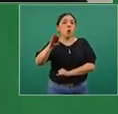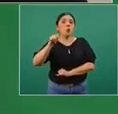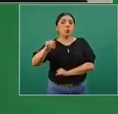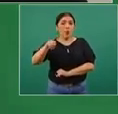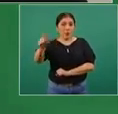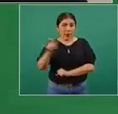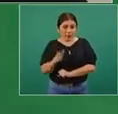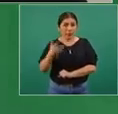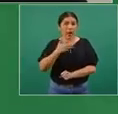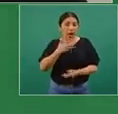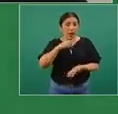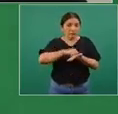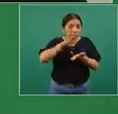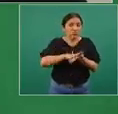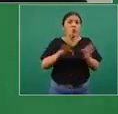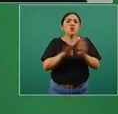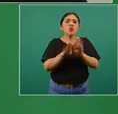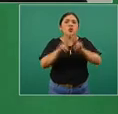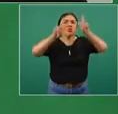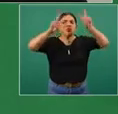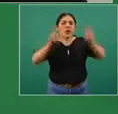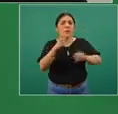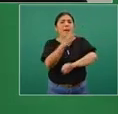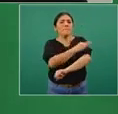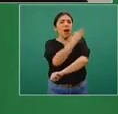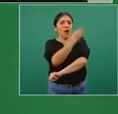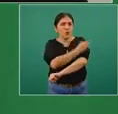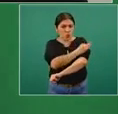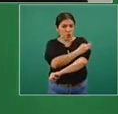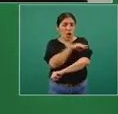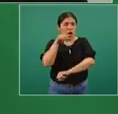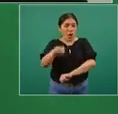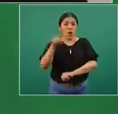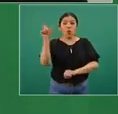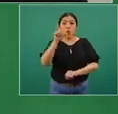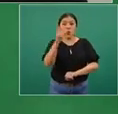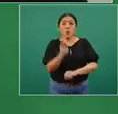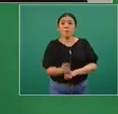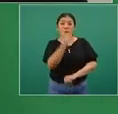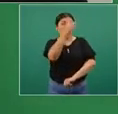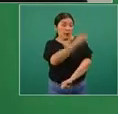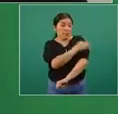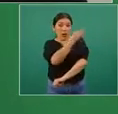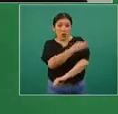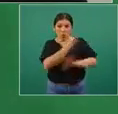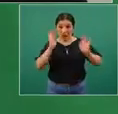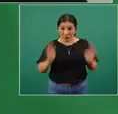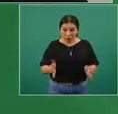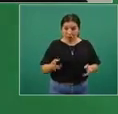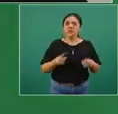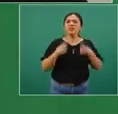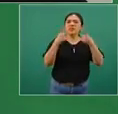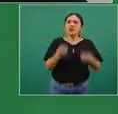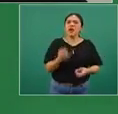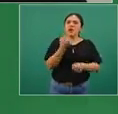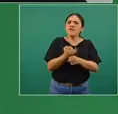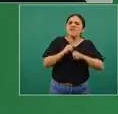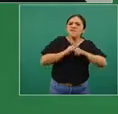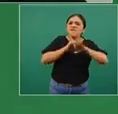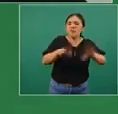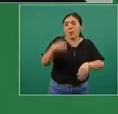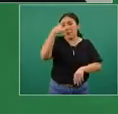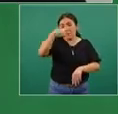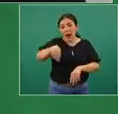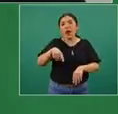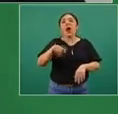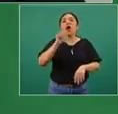coronavirus.gov.mx, específicamente en el componente que lleva la vacuna. Cuando les aplican la primera dosis, les dan la información en relación a